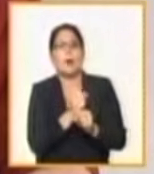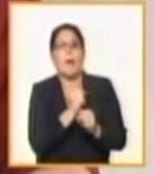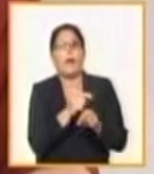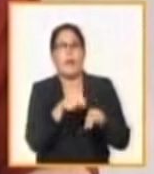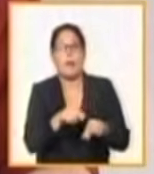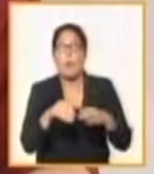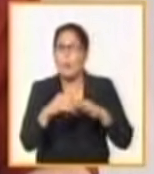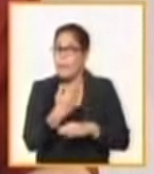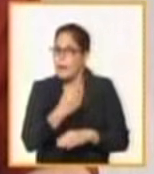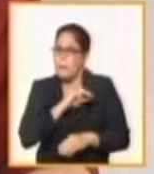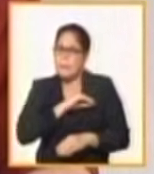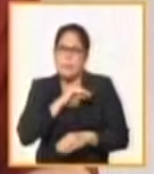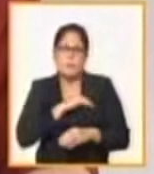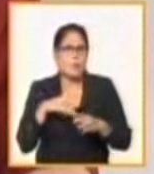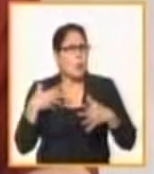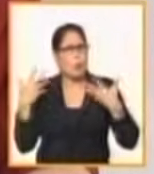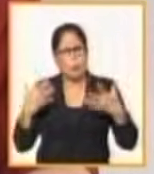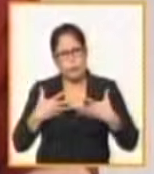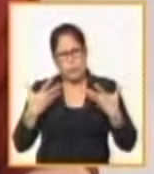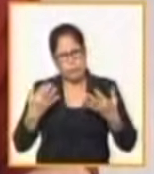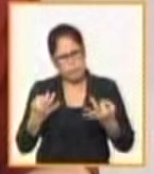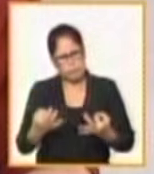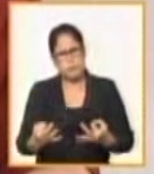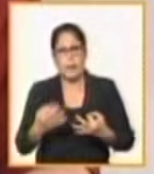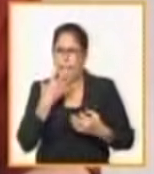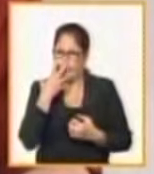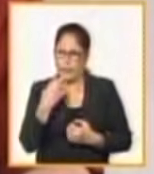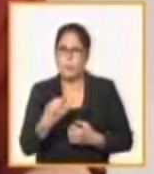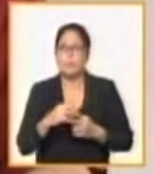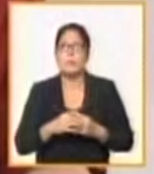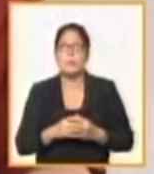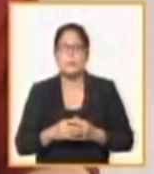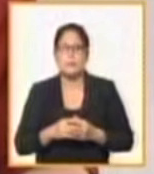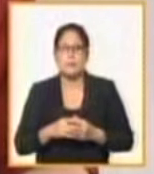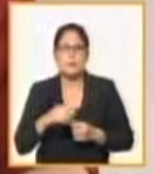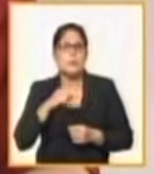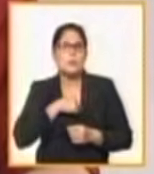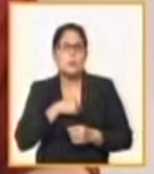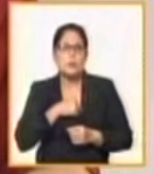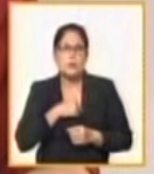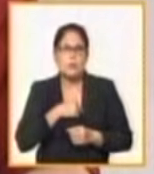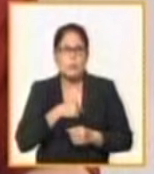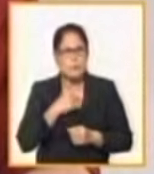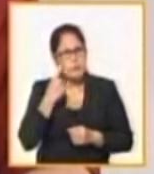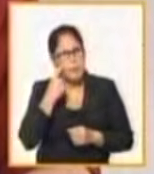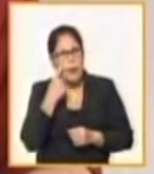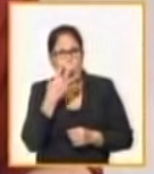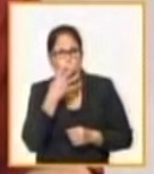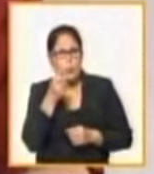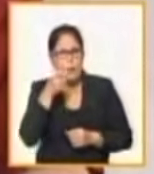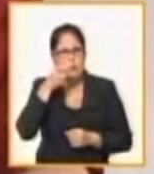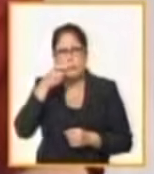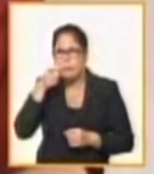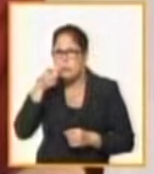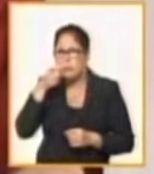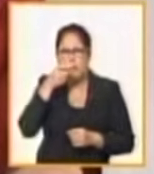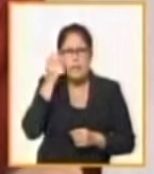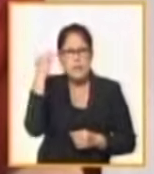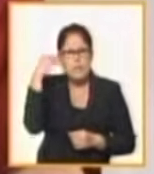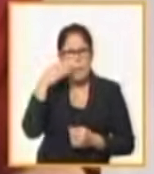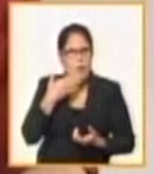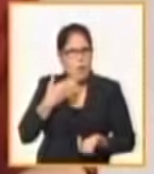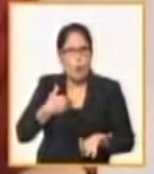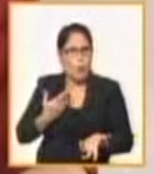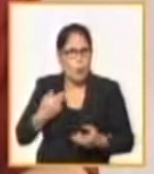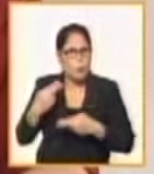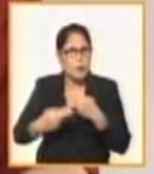un día realmente luminoso. Para mí yo tenía mucha curiosidad en conocer y